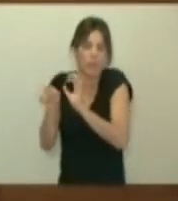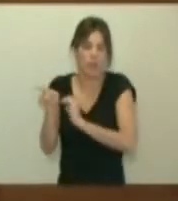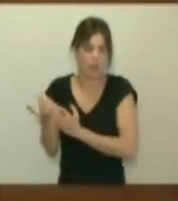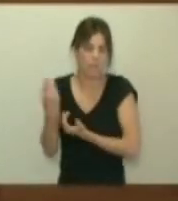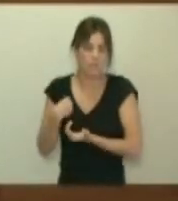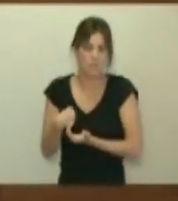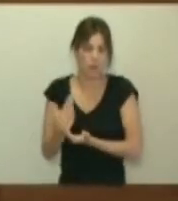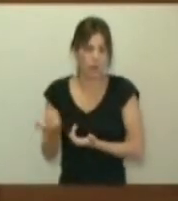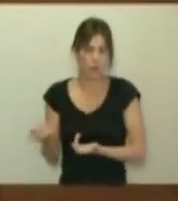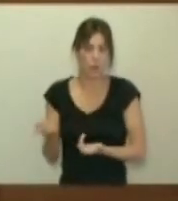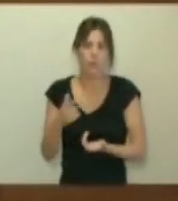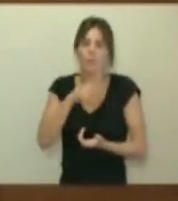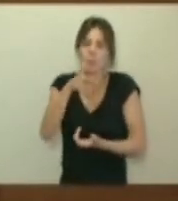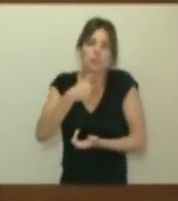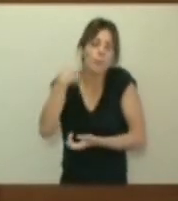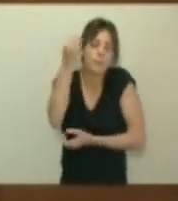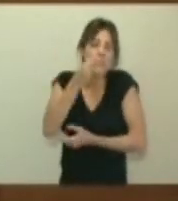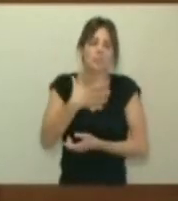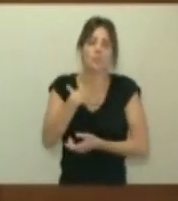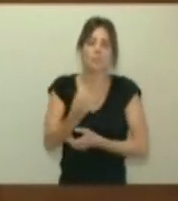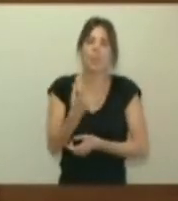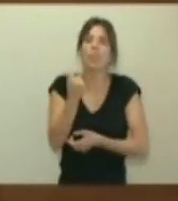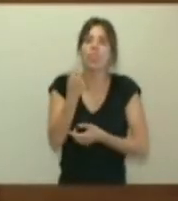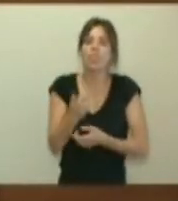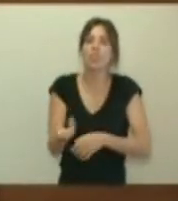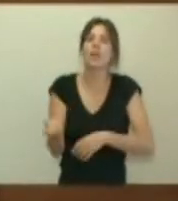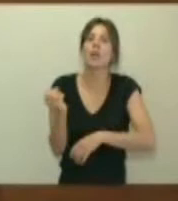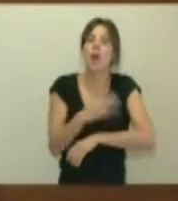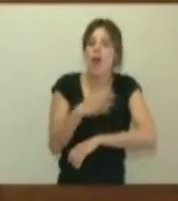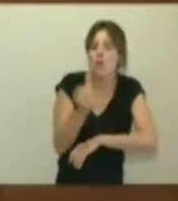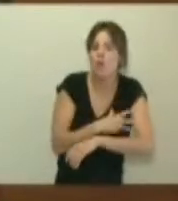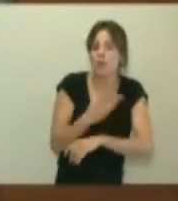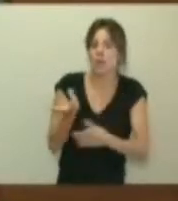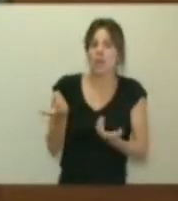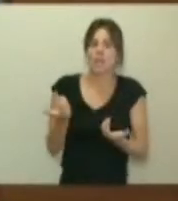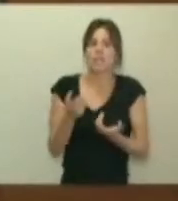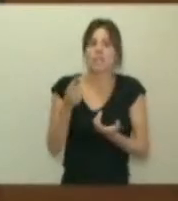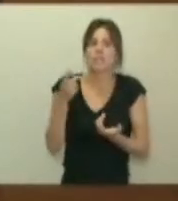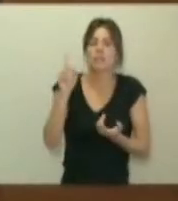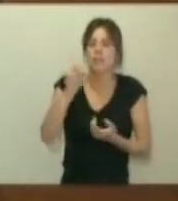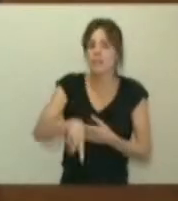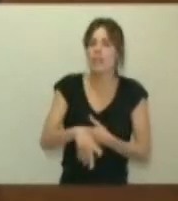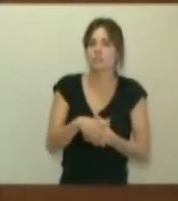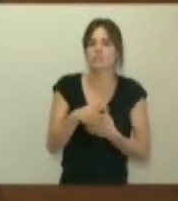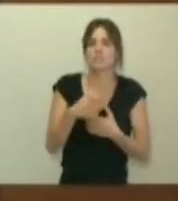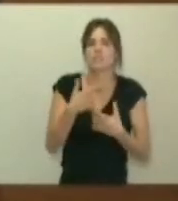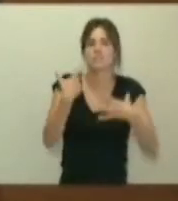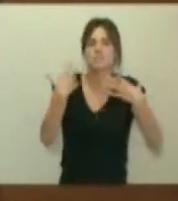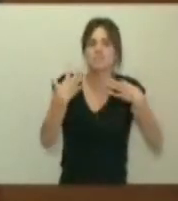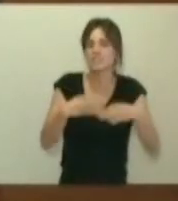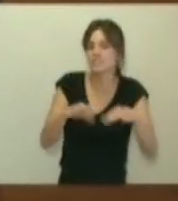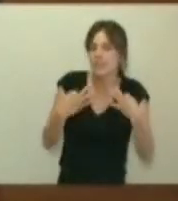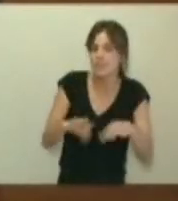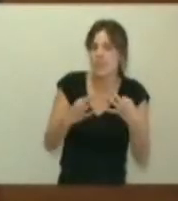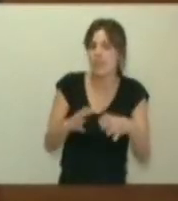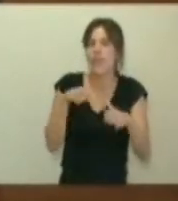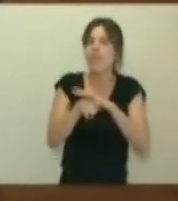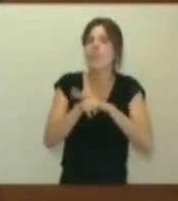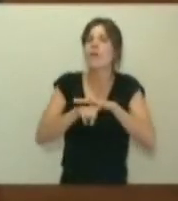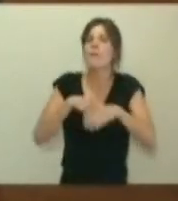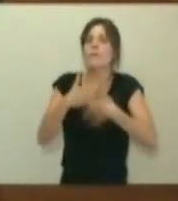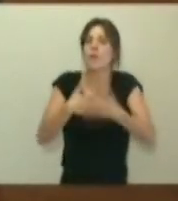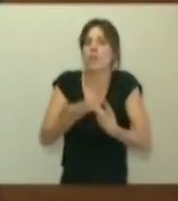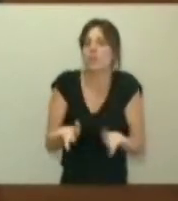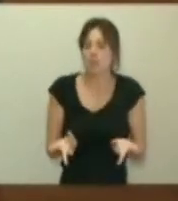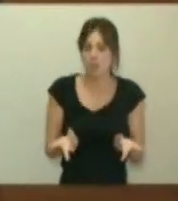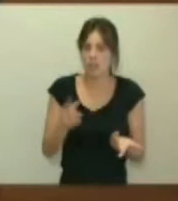Y así creo que ahorraríamos costos y además ganaríamos en simplicidad burocrática. Por ejemplo,